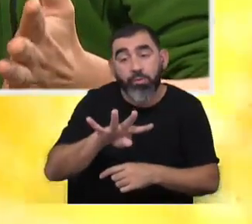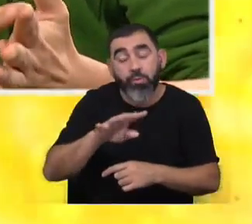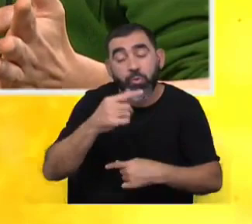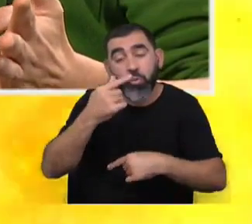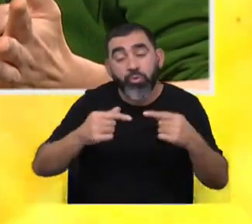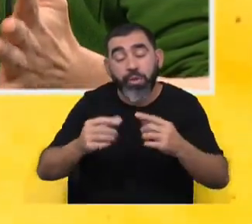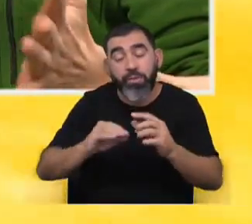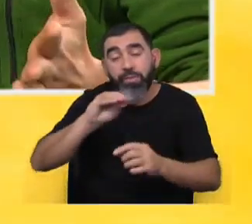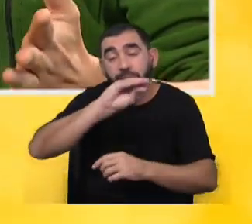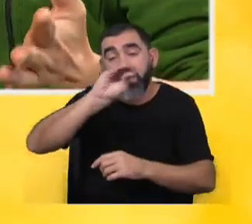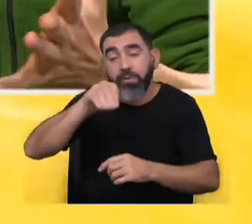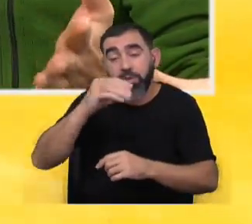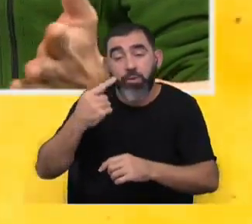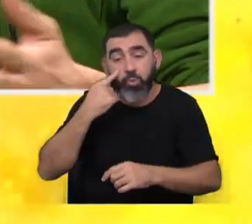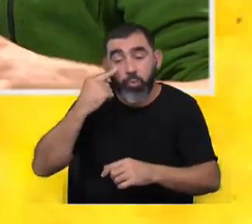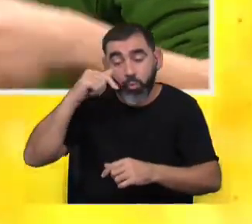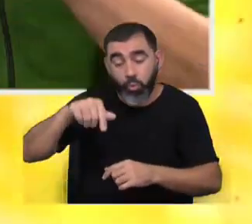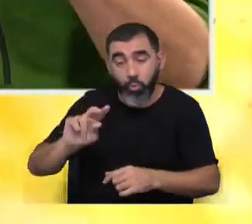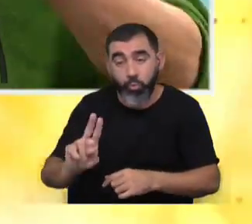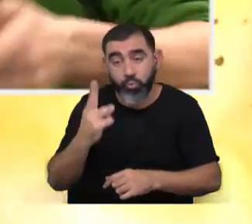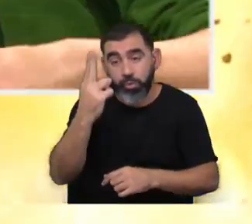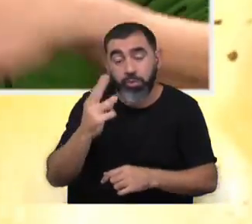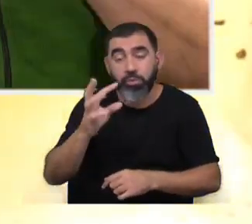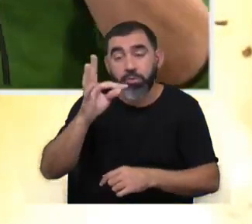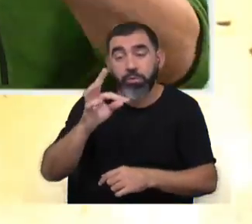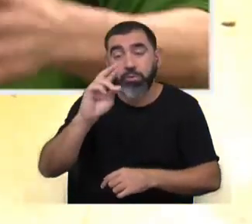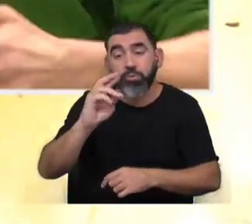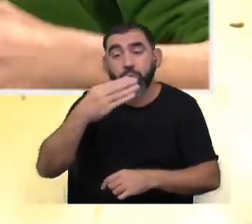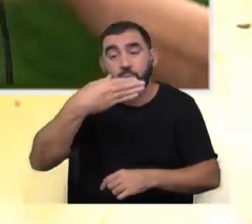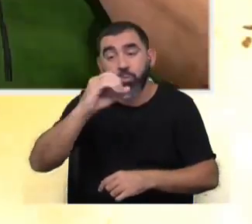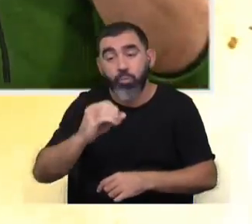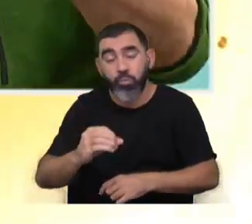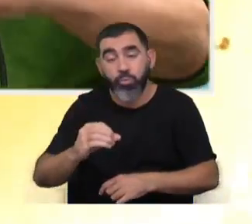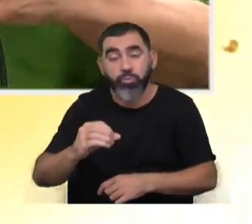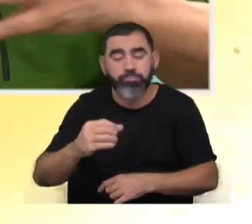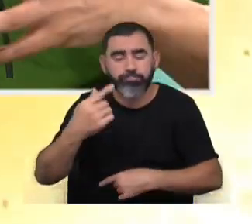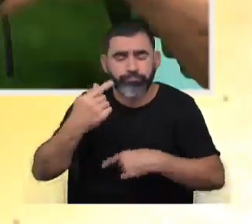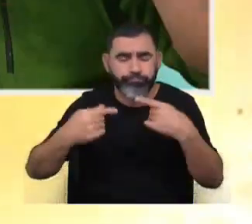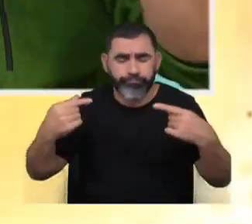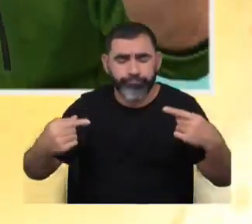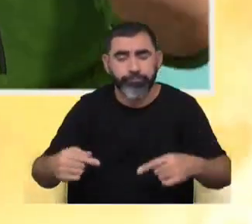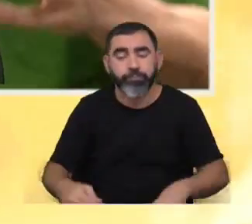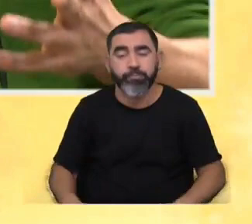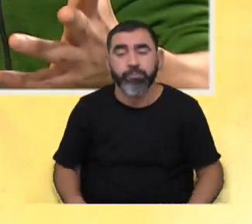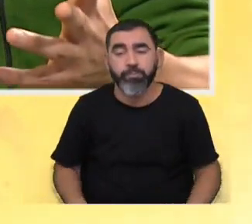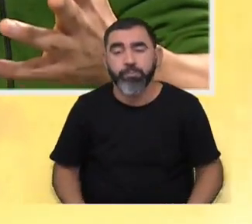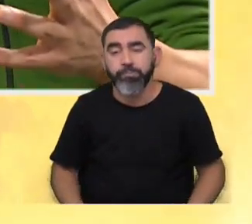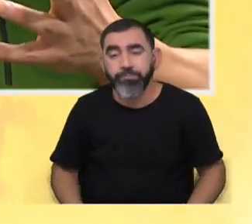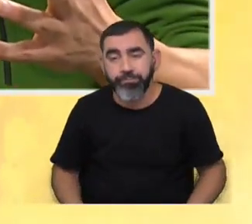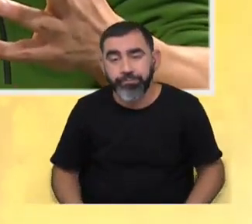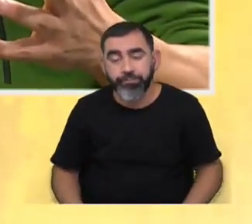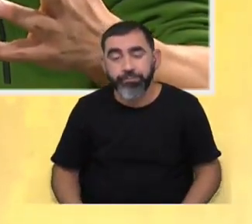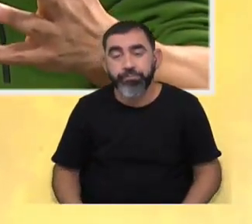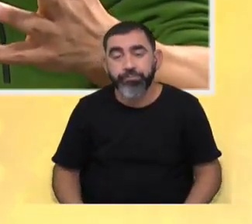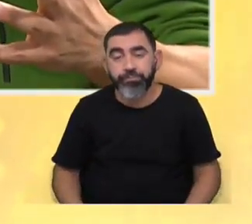especies de dinosaurios que conocemos, que vivieron en Uruguay, el Torvosaurus, Ceratosaurus, Udelartitán y el Abelisáurido,